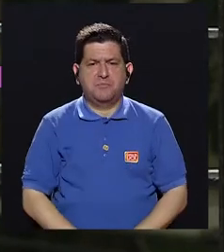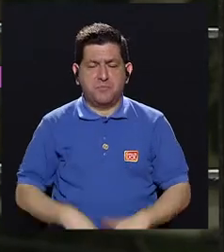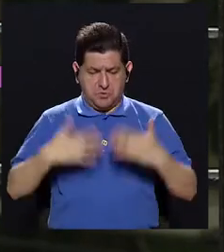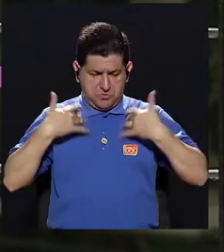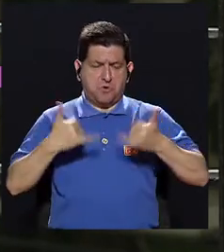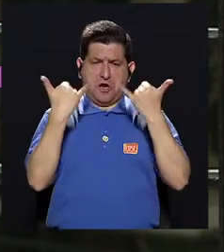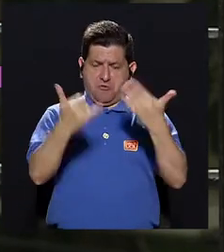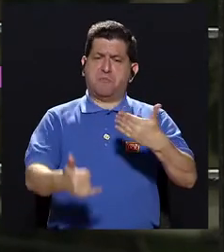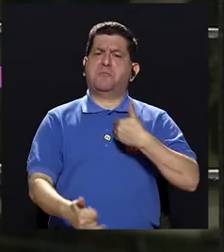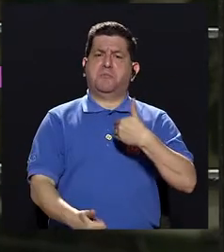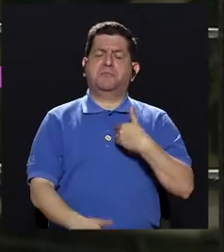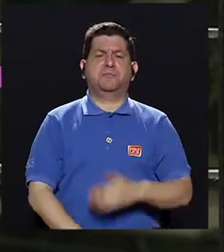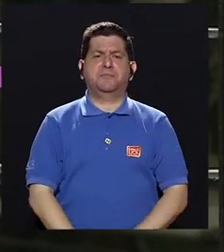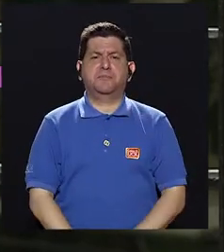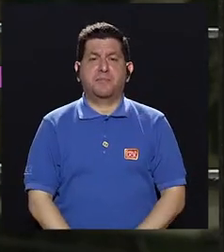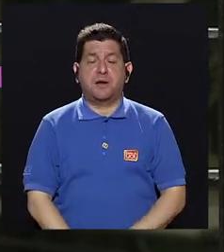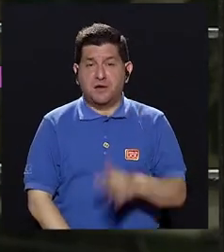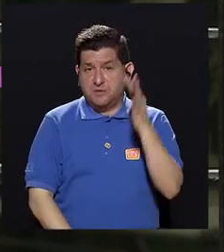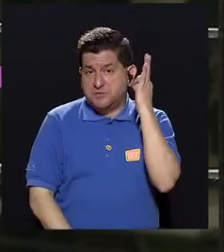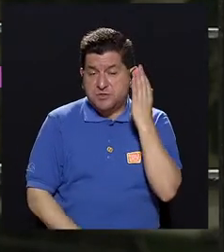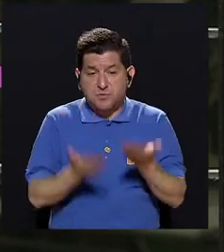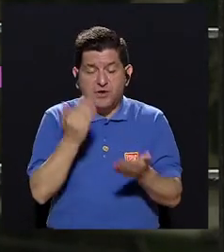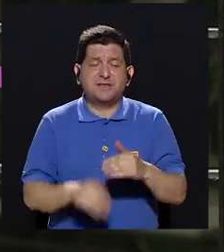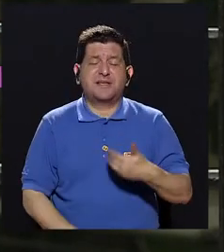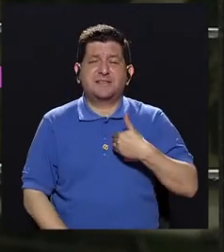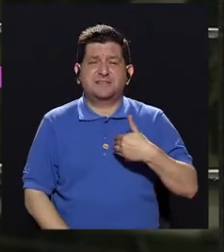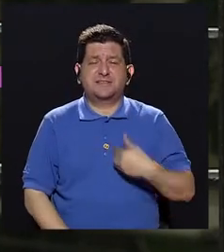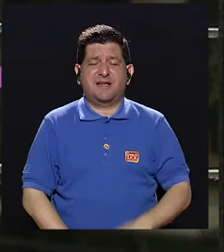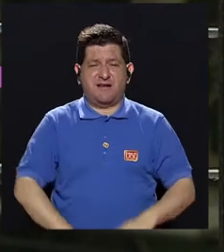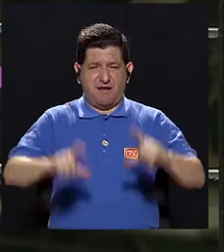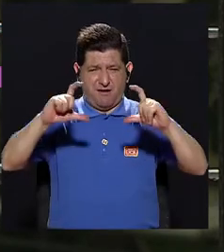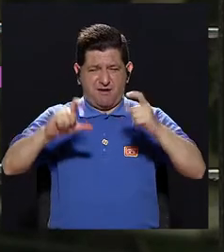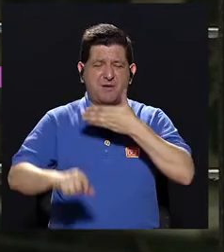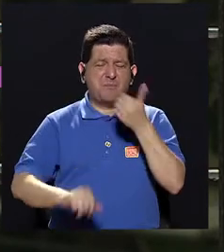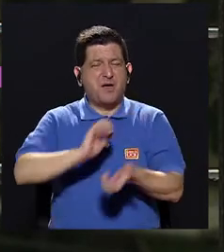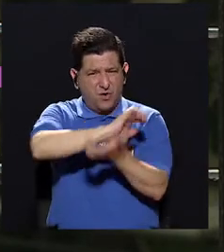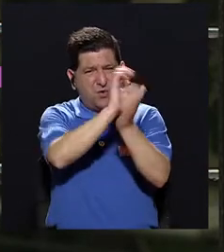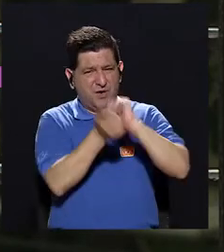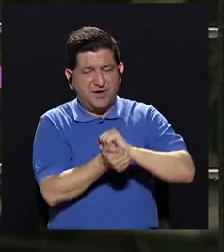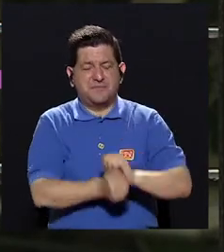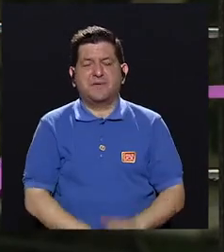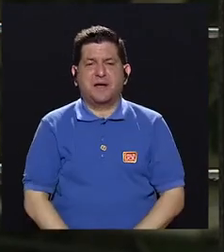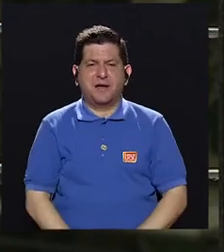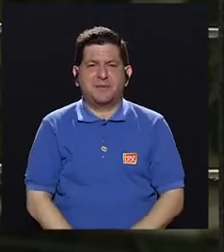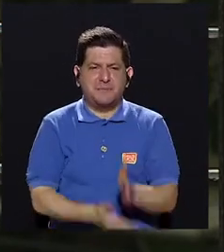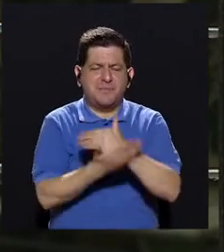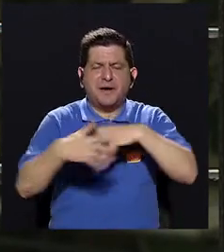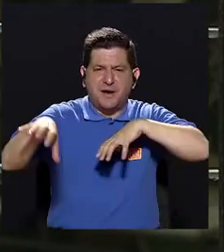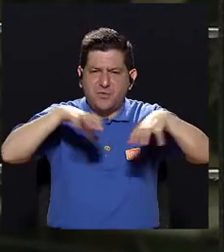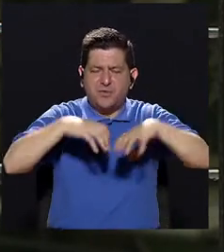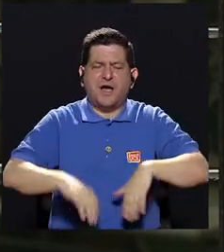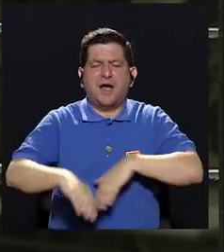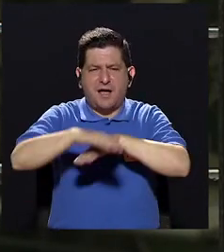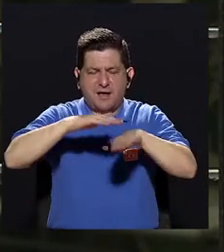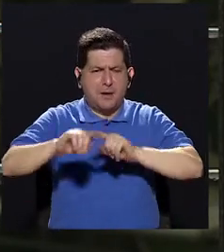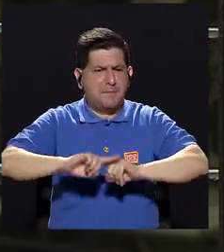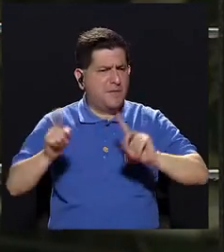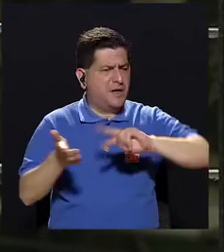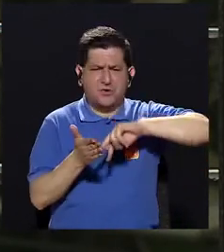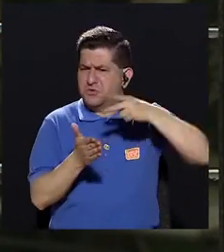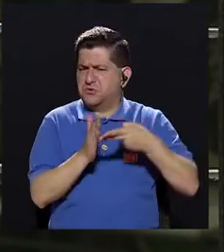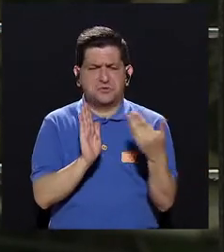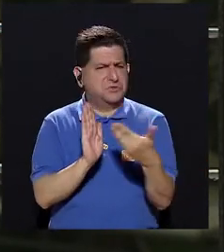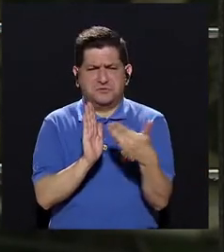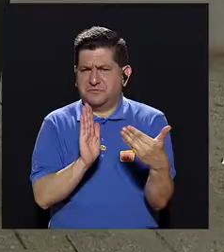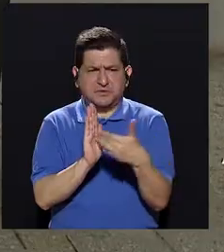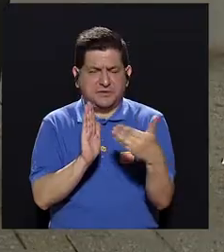la misma ropa que usted tiene, ¿verdad? Si es una mujer y tal vez tiene tacones muy altos, es bueno que se cambie los tacones, más que todo para hacer unos ejercicios ahí básicos, ¿verdad? Pero tampoco es que le